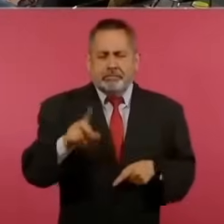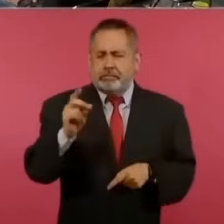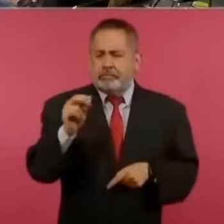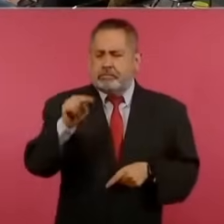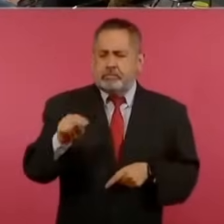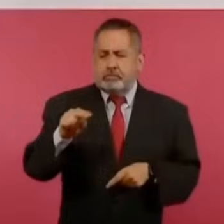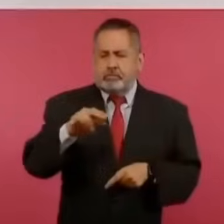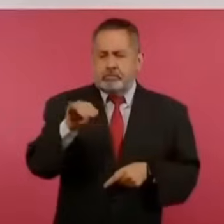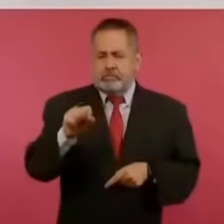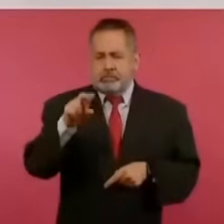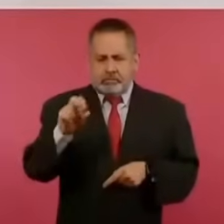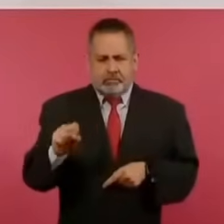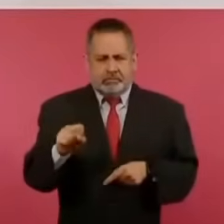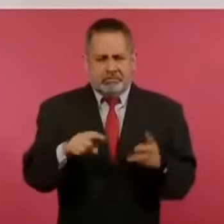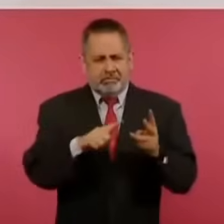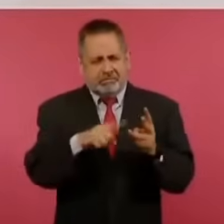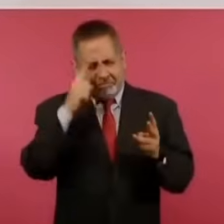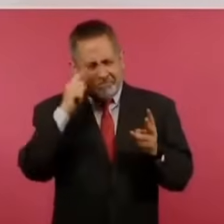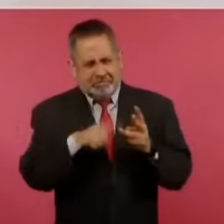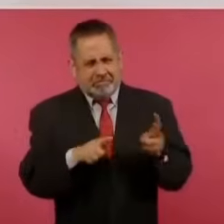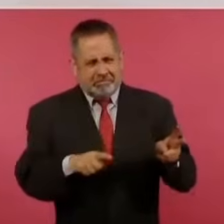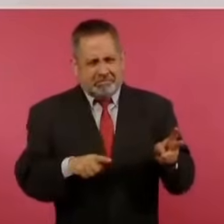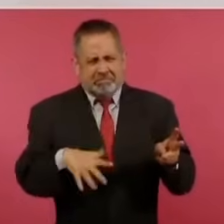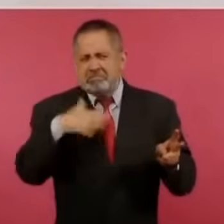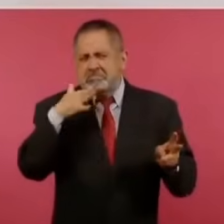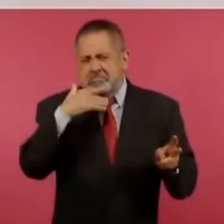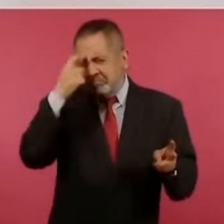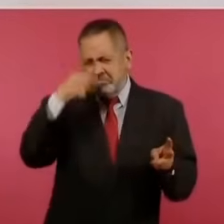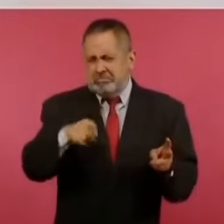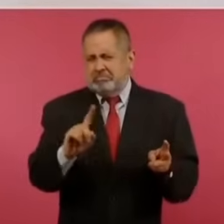Jesús, ese no creo yo que sea corrupto.